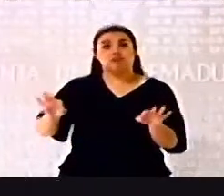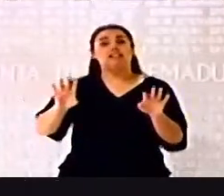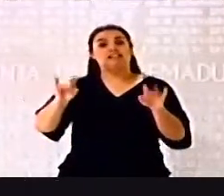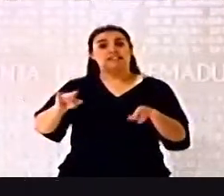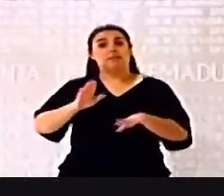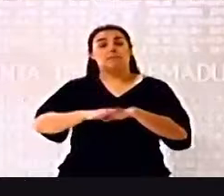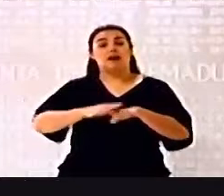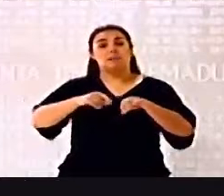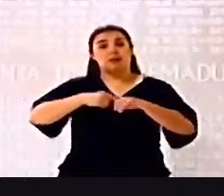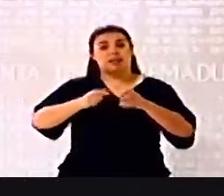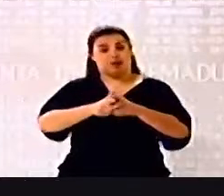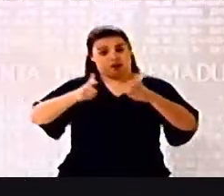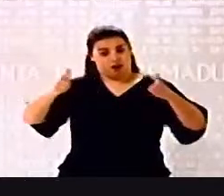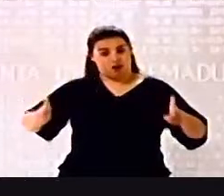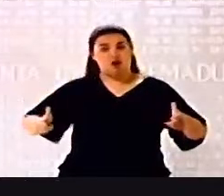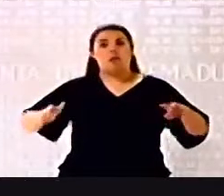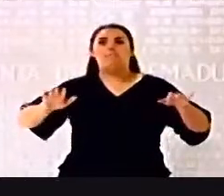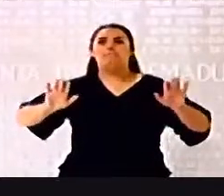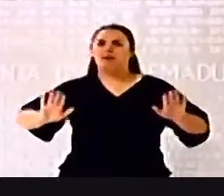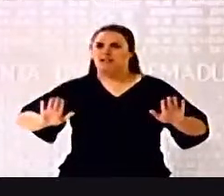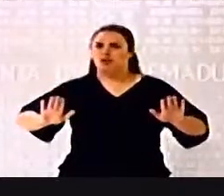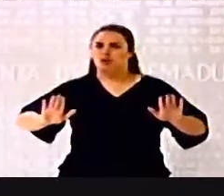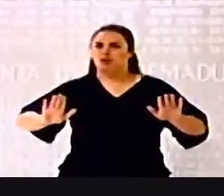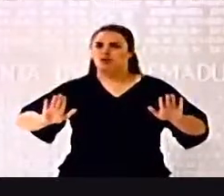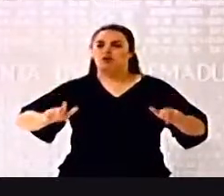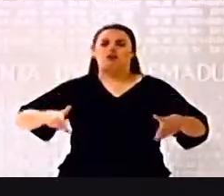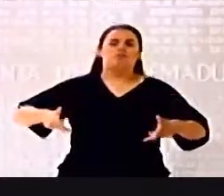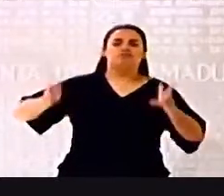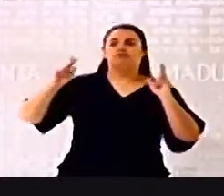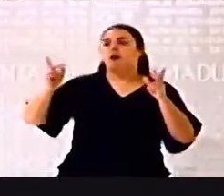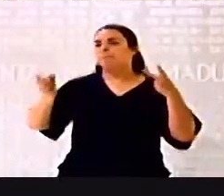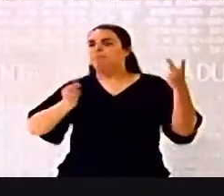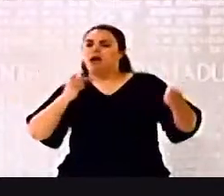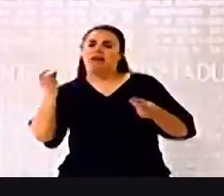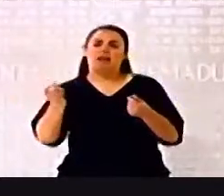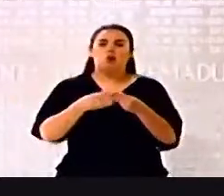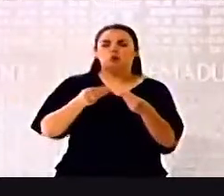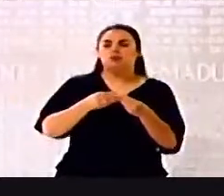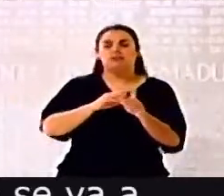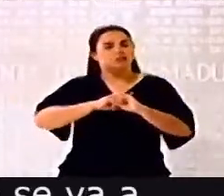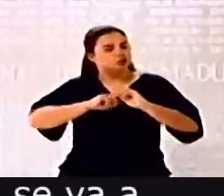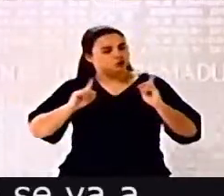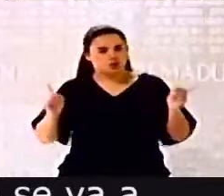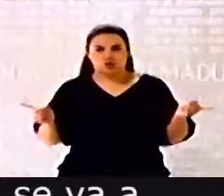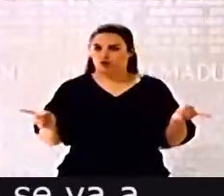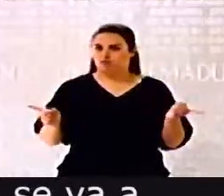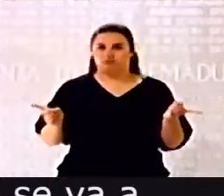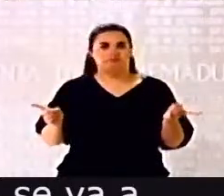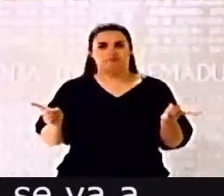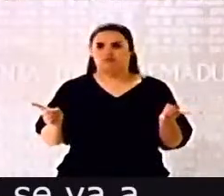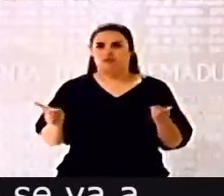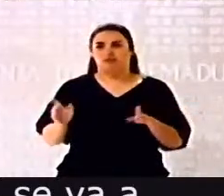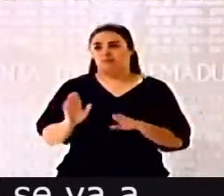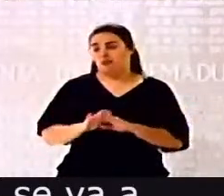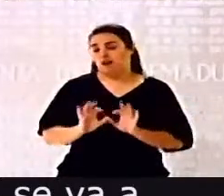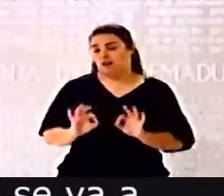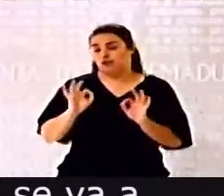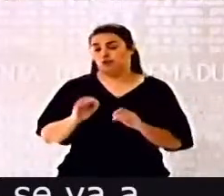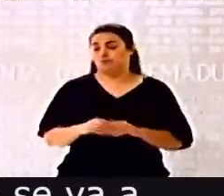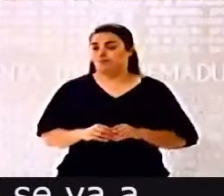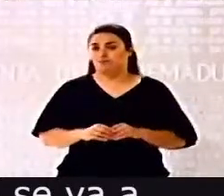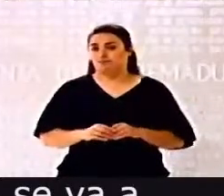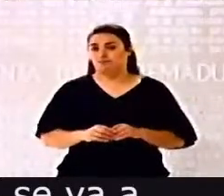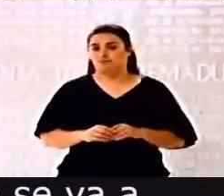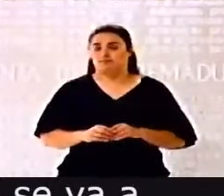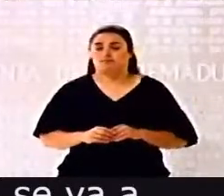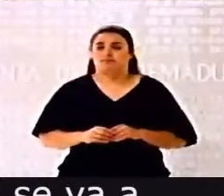aforo, pero no se les va a permitir que utilicen las pistas de baile para lo que están diseñadas, como